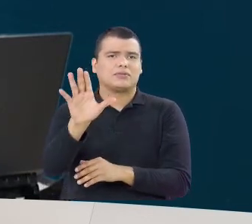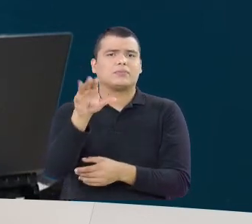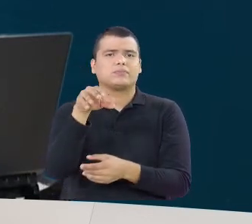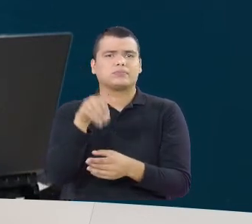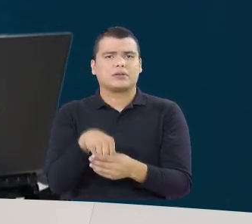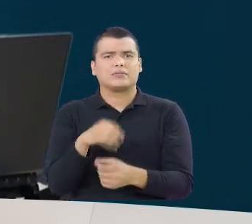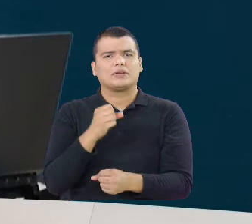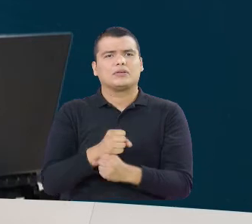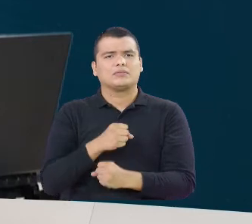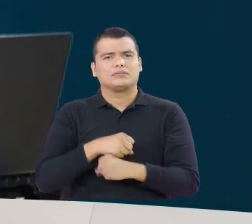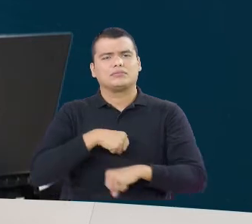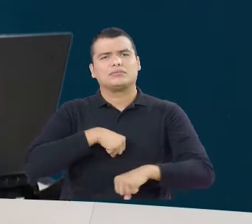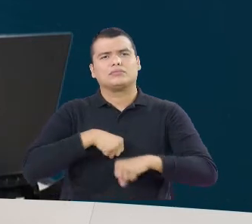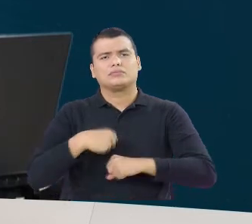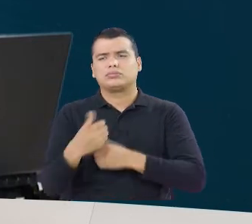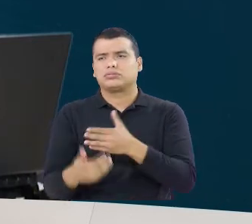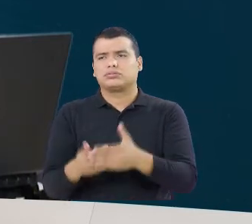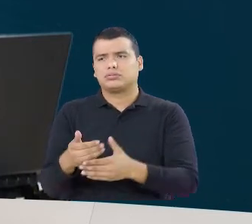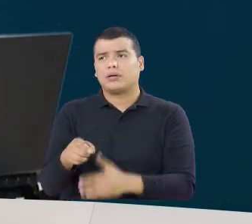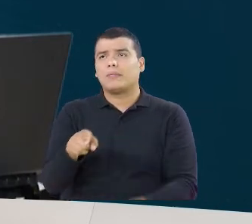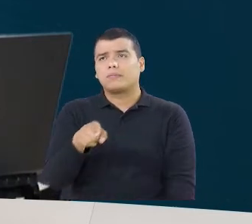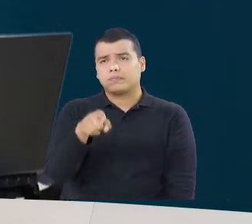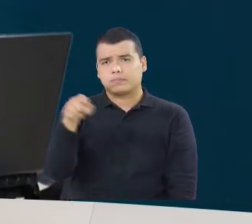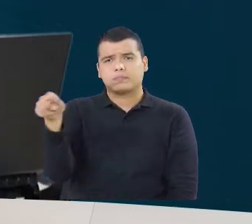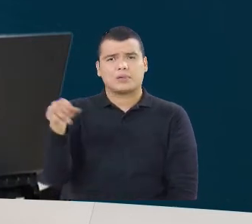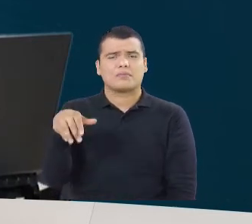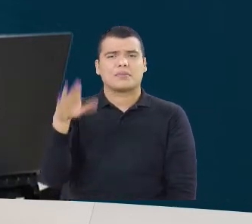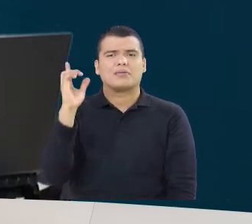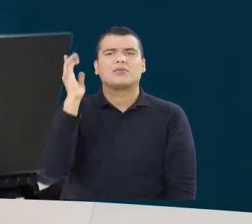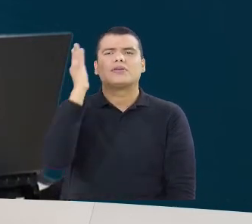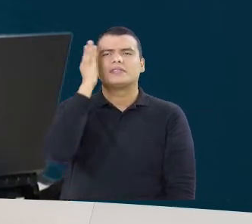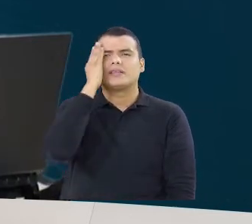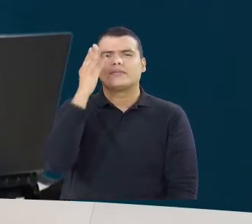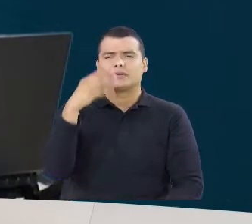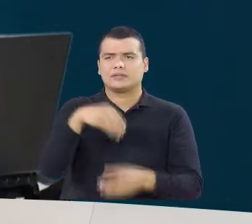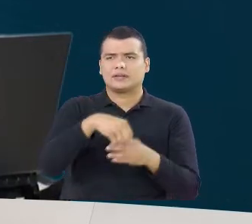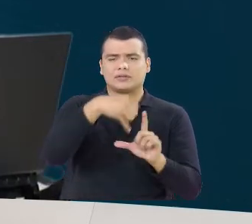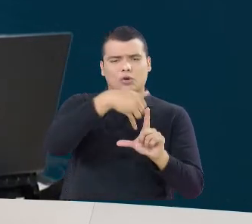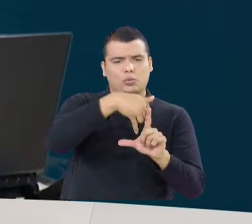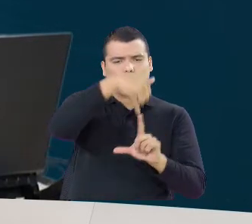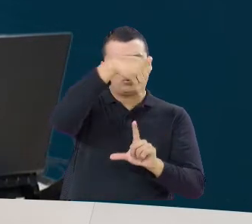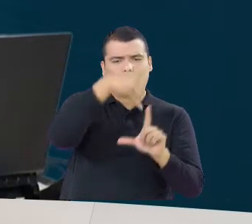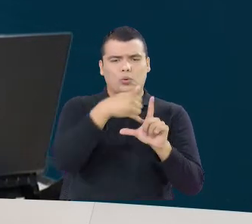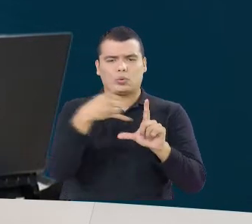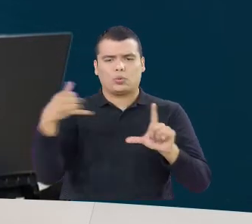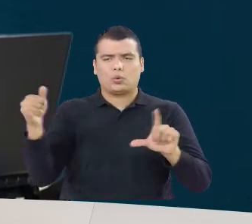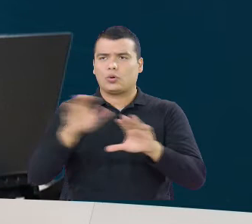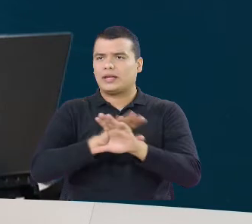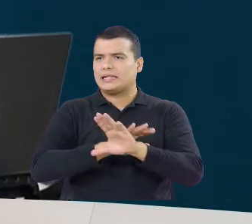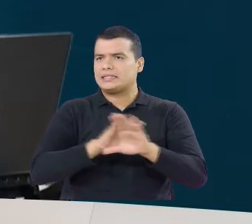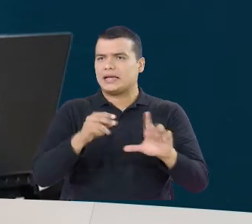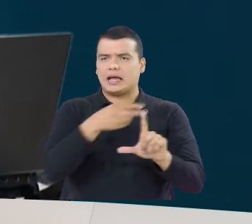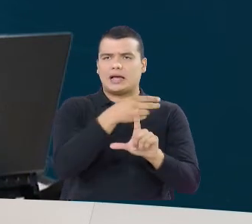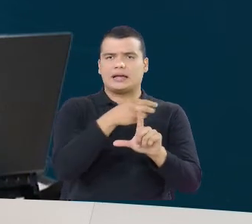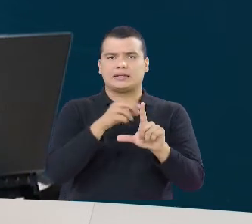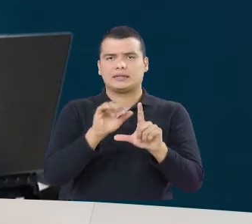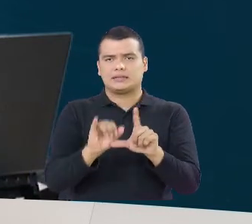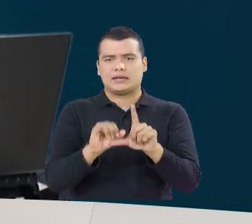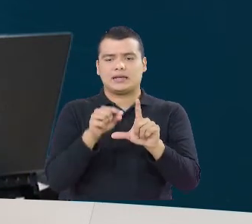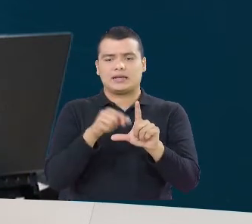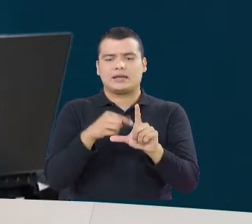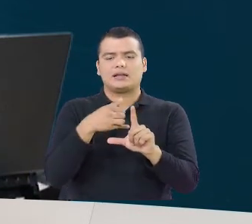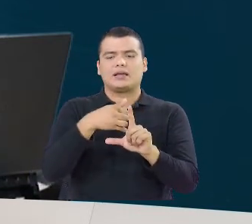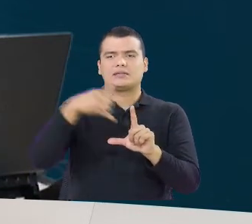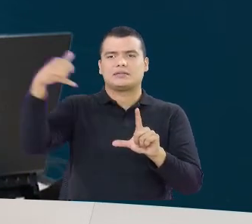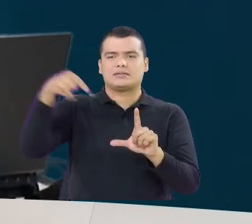de las máquinas que uno puede ver de este tipo porque solo tienen un eje X y un eje Y. Y nuestro eje Z es un lapicero.